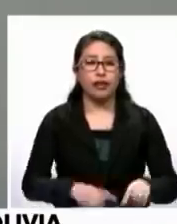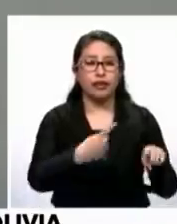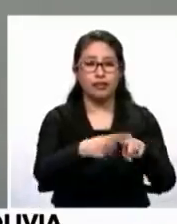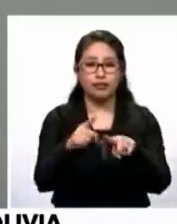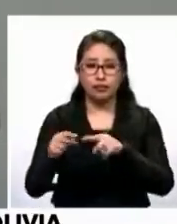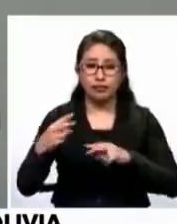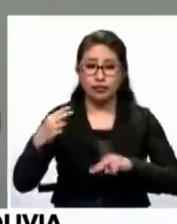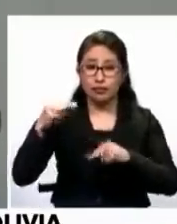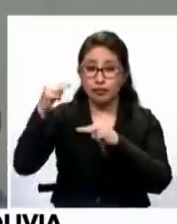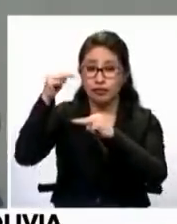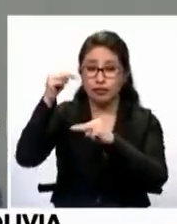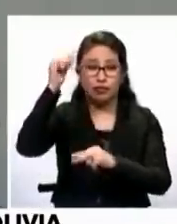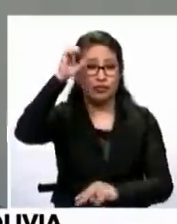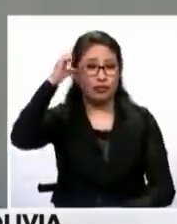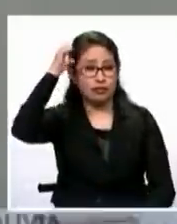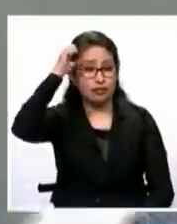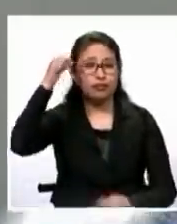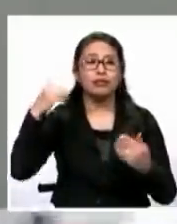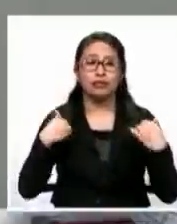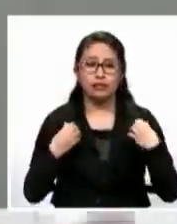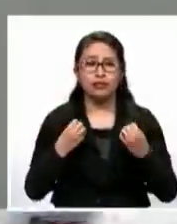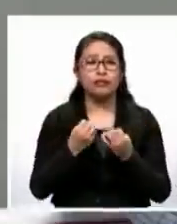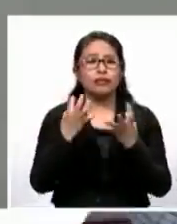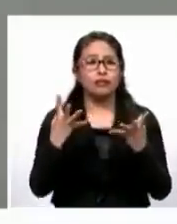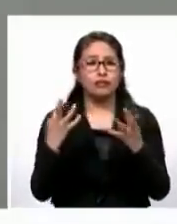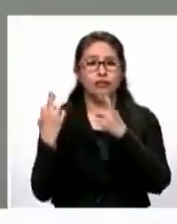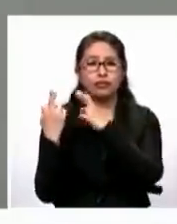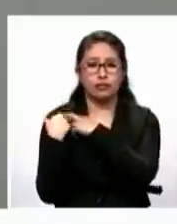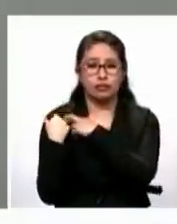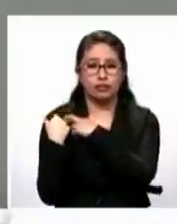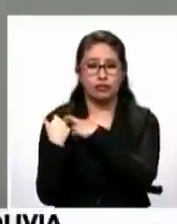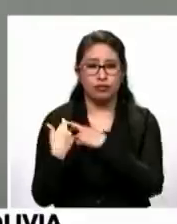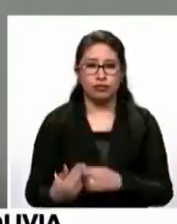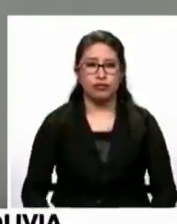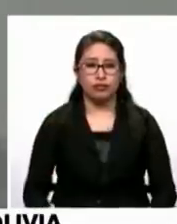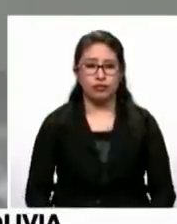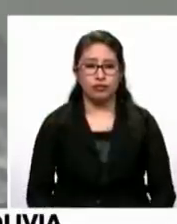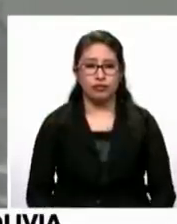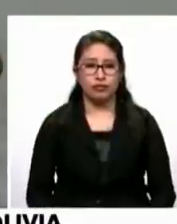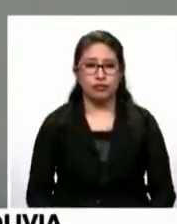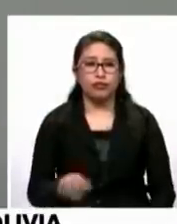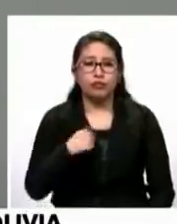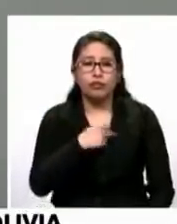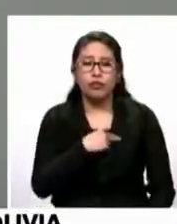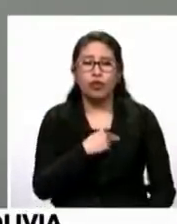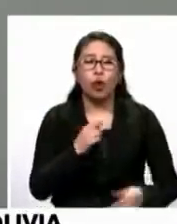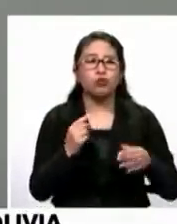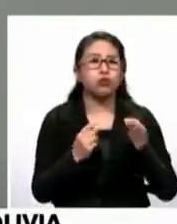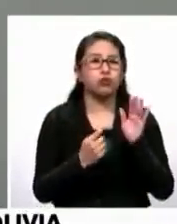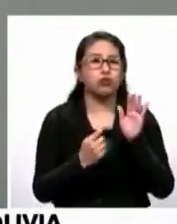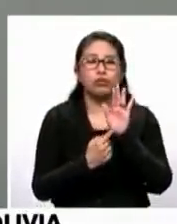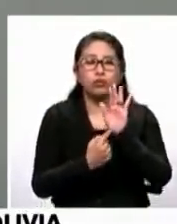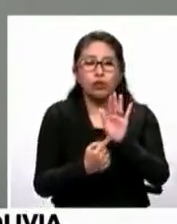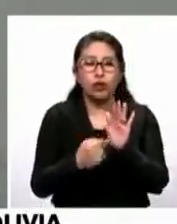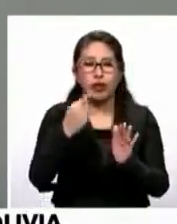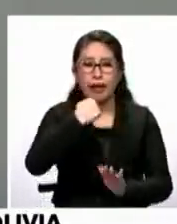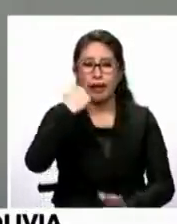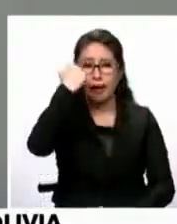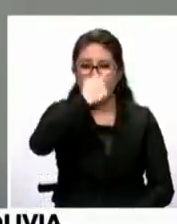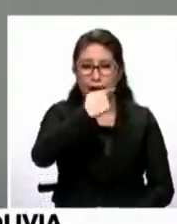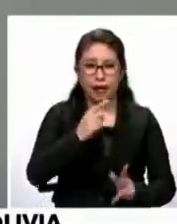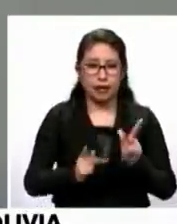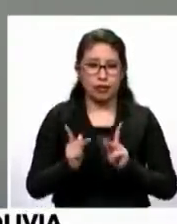de Estado tenemos muchas responsabilidades. Y obviamente de que tenemos que responder ante los ciudadanos. Nos